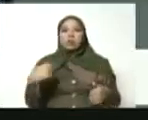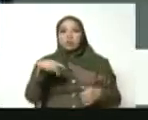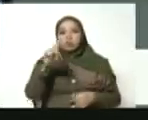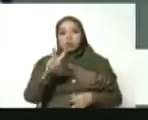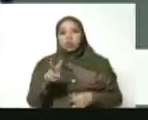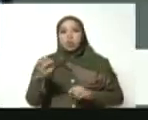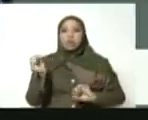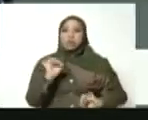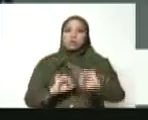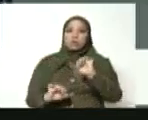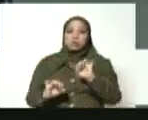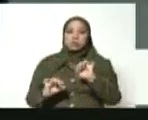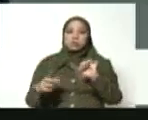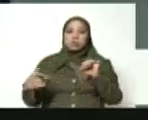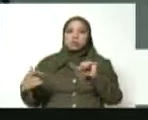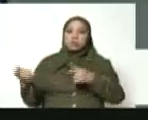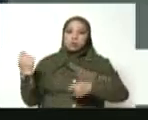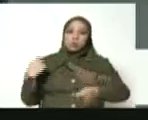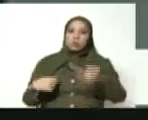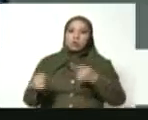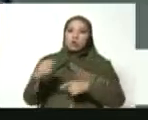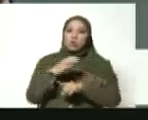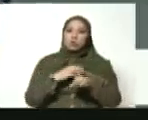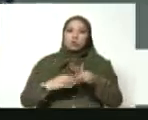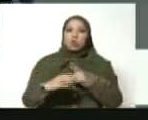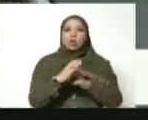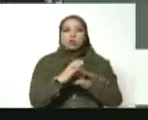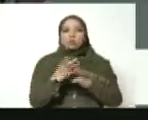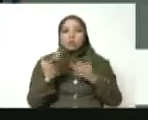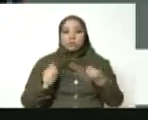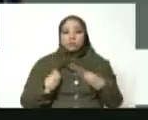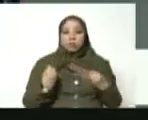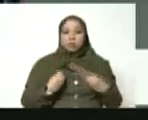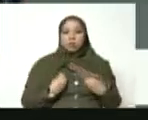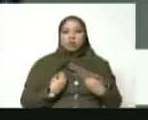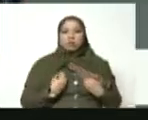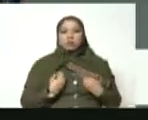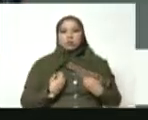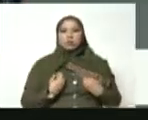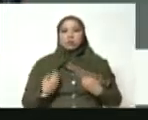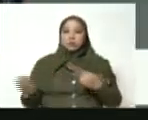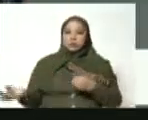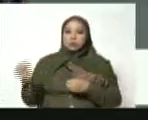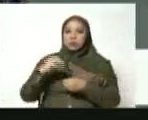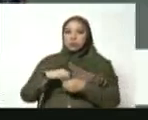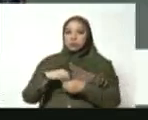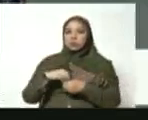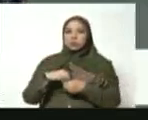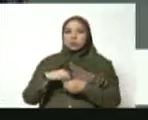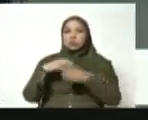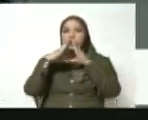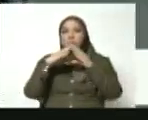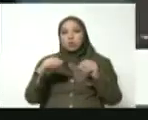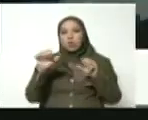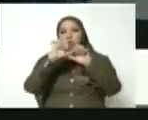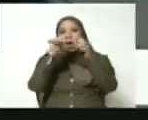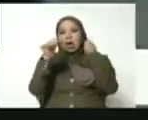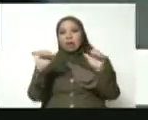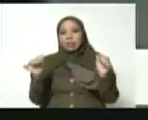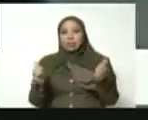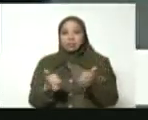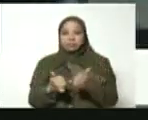es la frontera en un corredor cultural vivo, orgánico, donde se incorporen, por supuesto, todas las artes. Ya sabemos